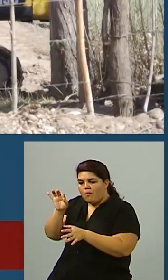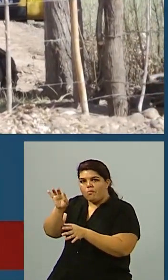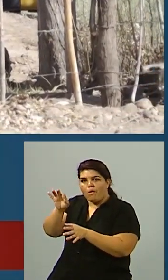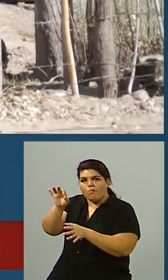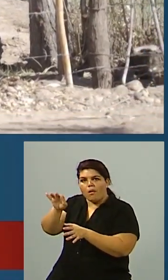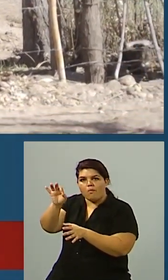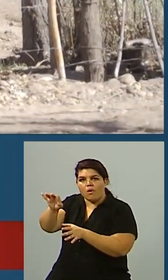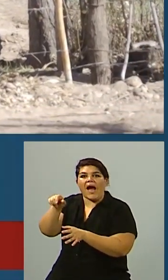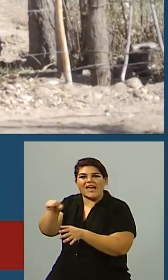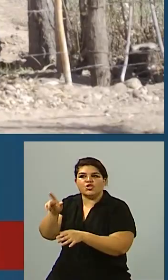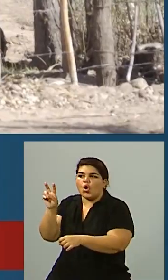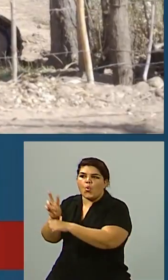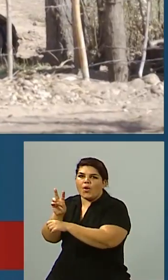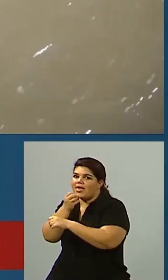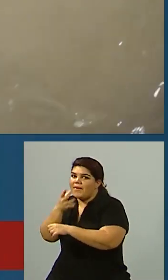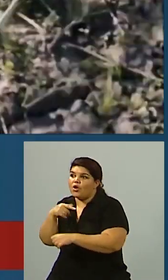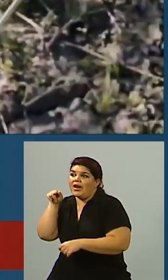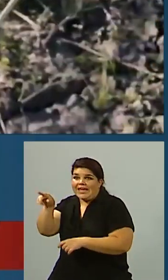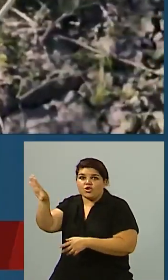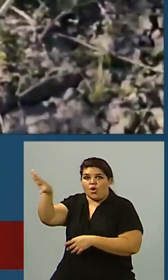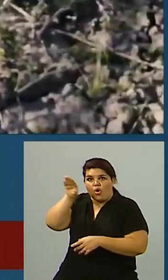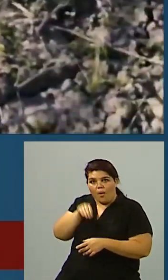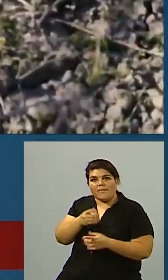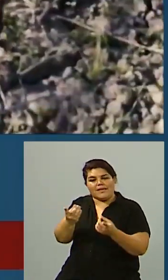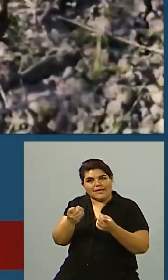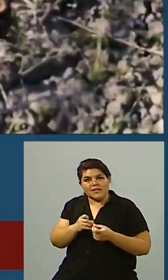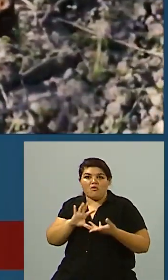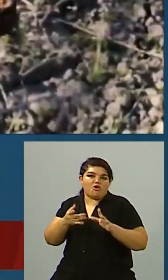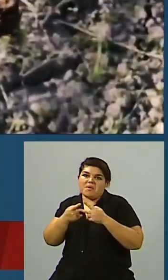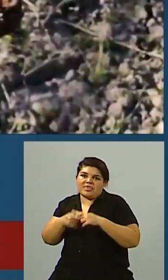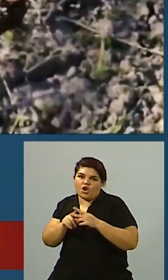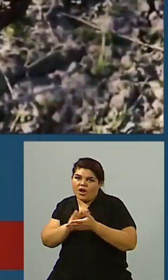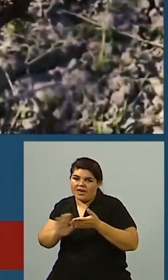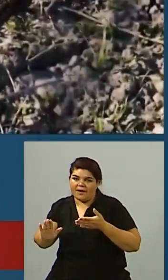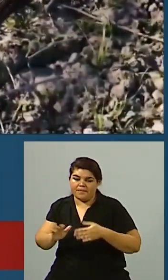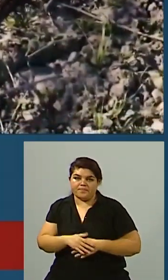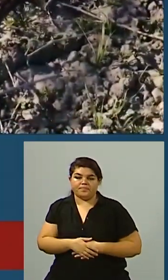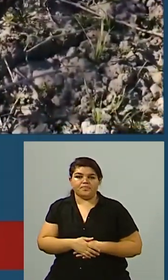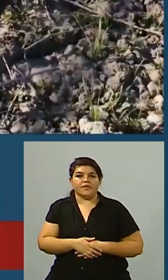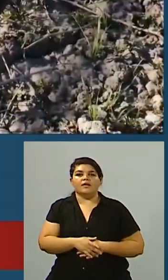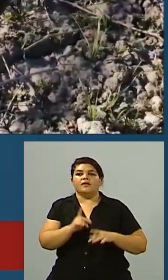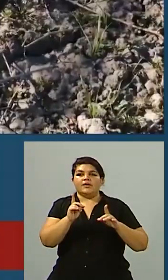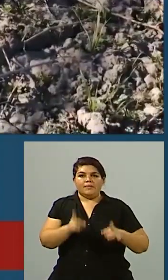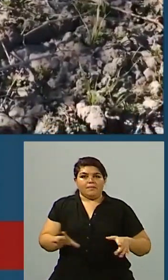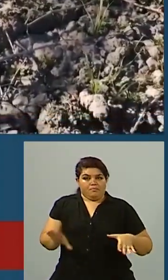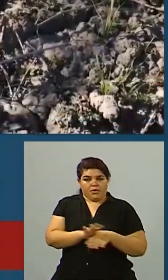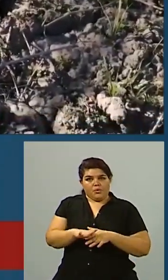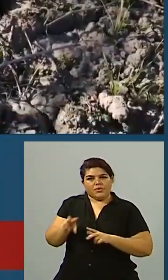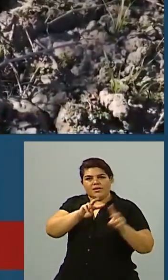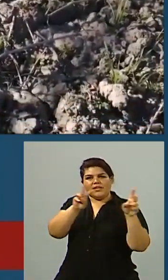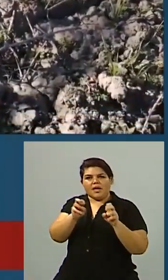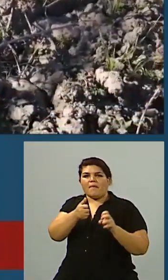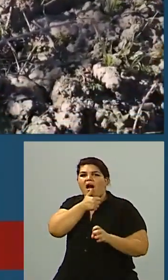la economía actual que tiene nuestro país, y esto lo digo porque, bueno, hay dólares diferenciales para distintos